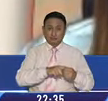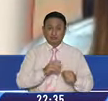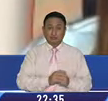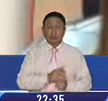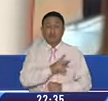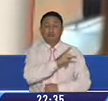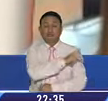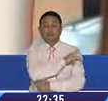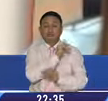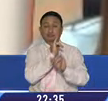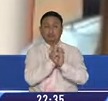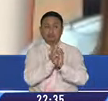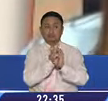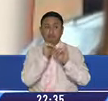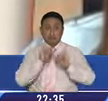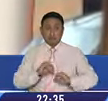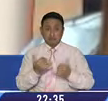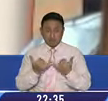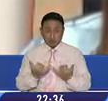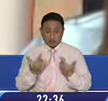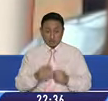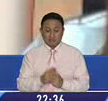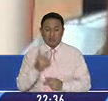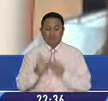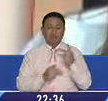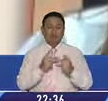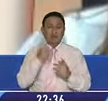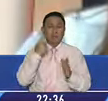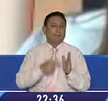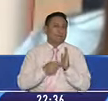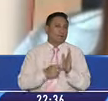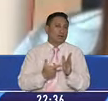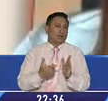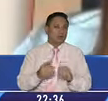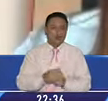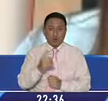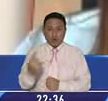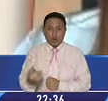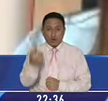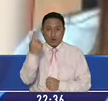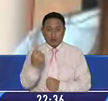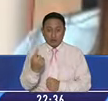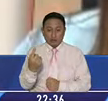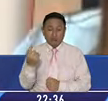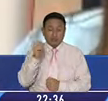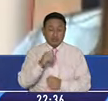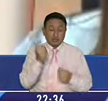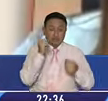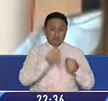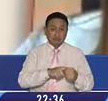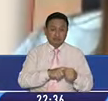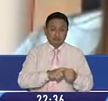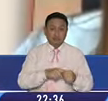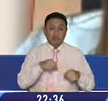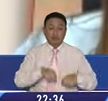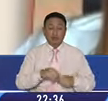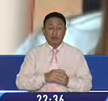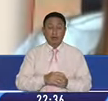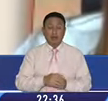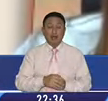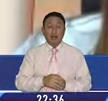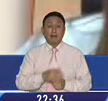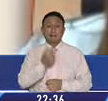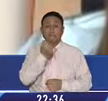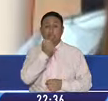politécnicas, institutos y quizás llevar a cabo un proceso, por ejemplo, específico para la carrera de medicina y que